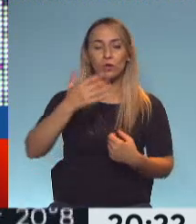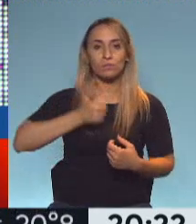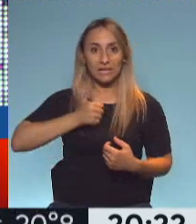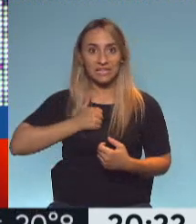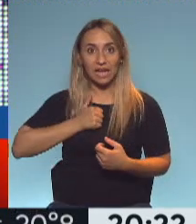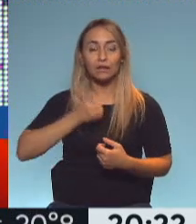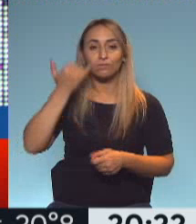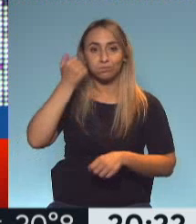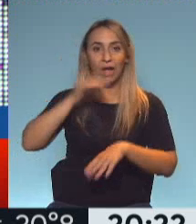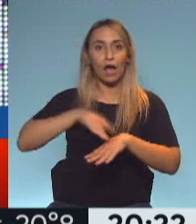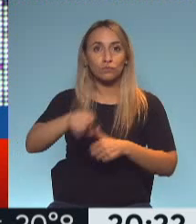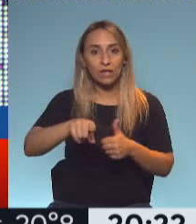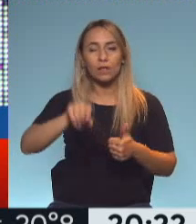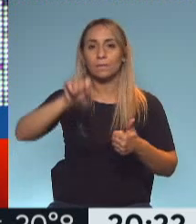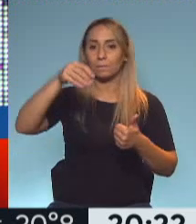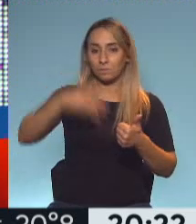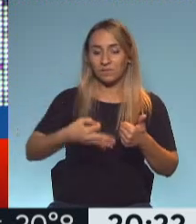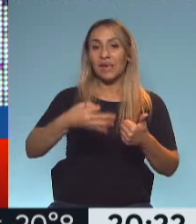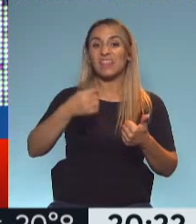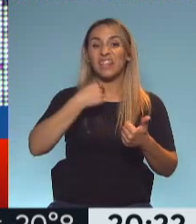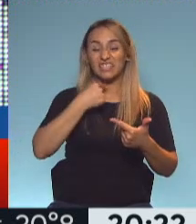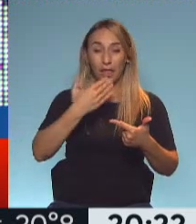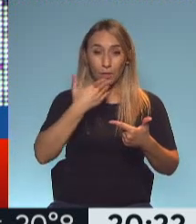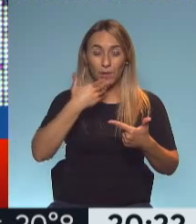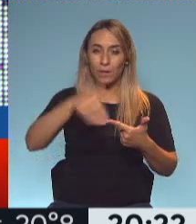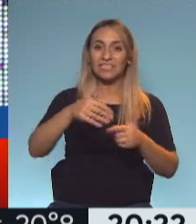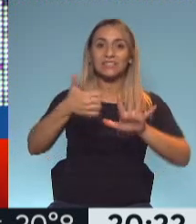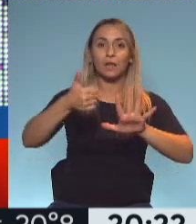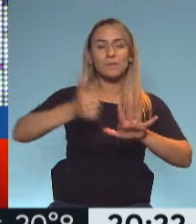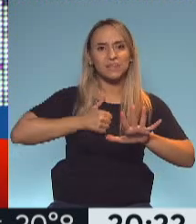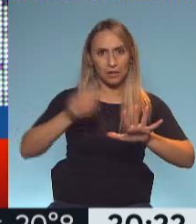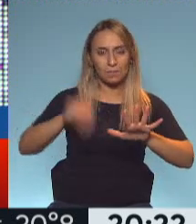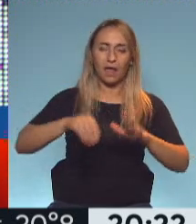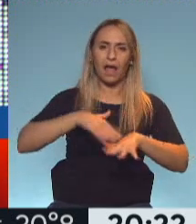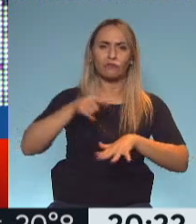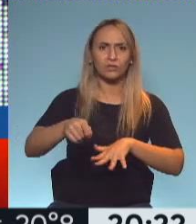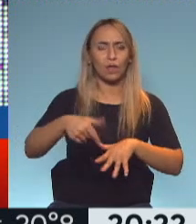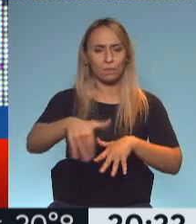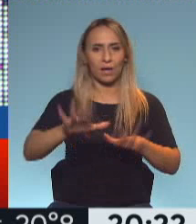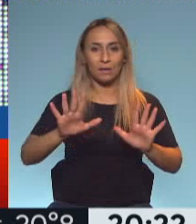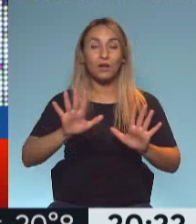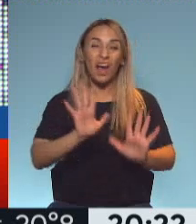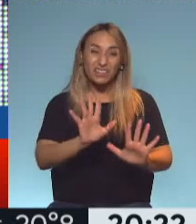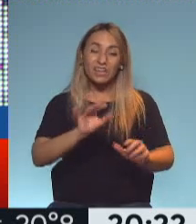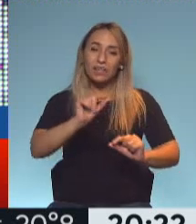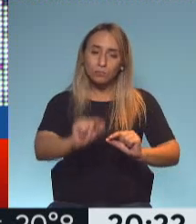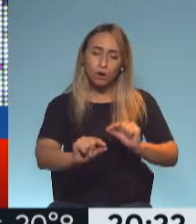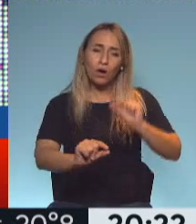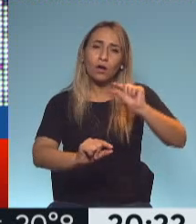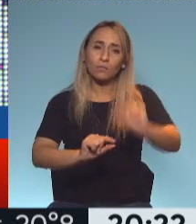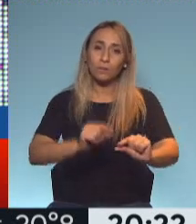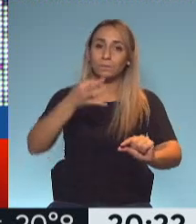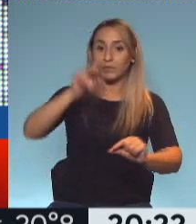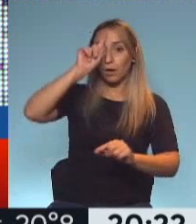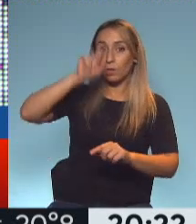próximos días, a partir del 13 de abril, van a ser indagados 6 militares más. Sacamos la cuenta que a este ritmo la jueza federal